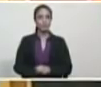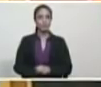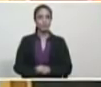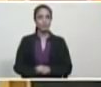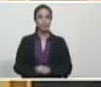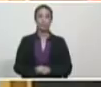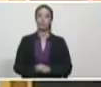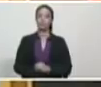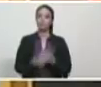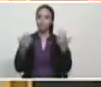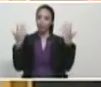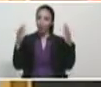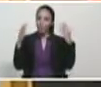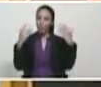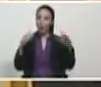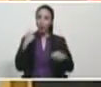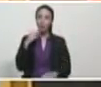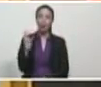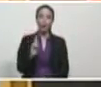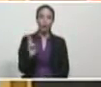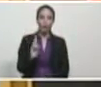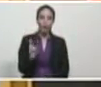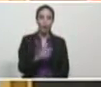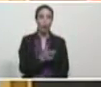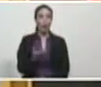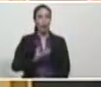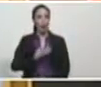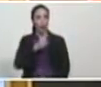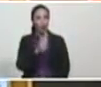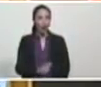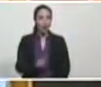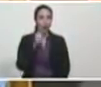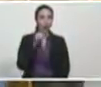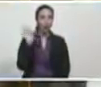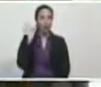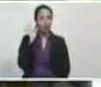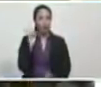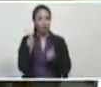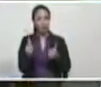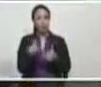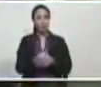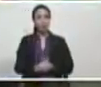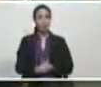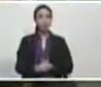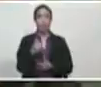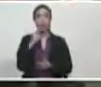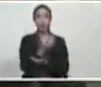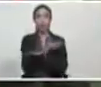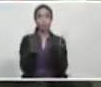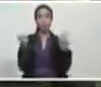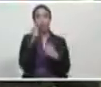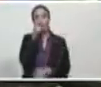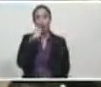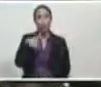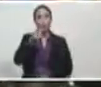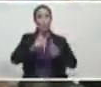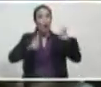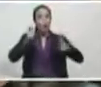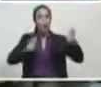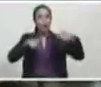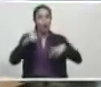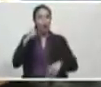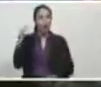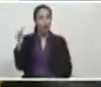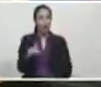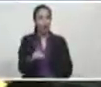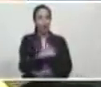Un aplauso al gobernador, a los alcaldes, alcaldesas, pero sobre todo un aplauso al pueblo de Aragua, cuna